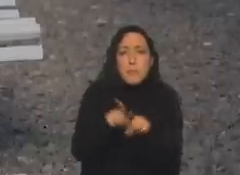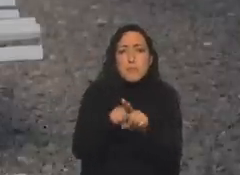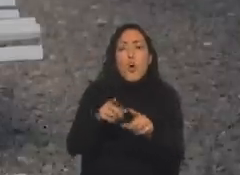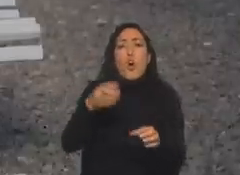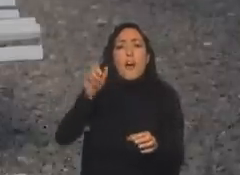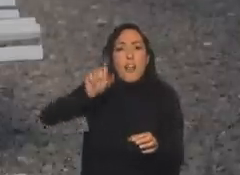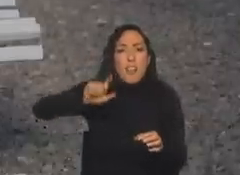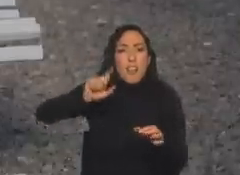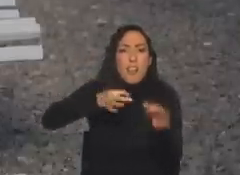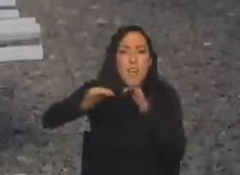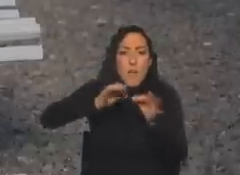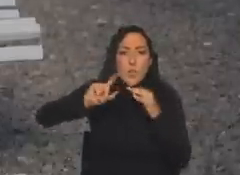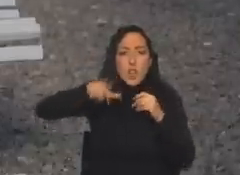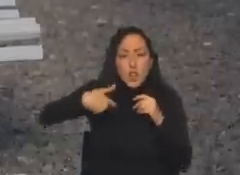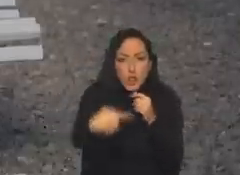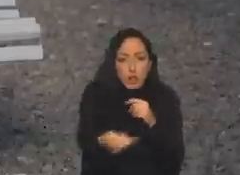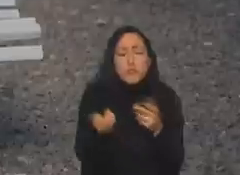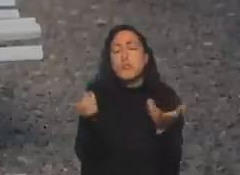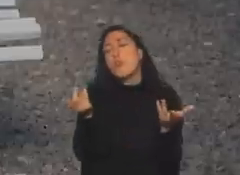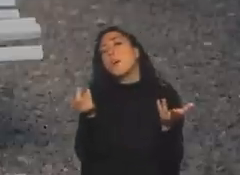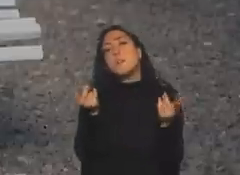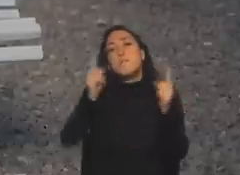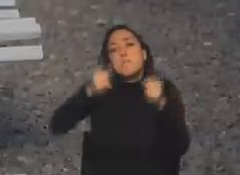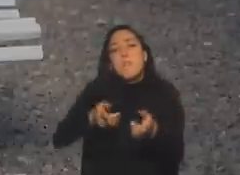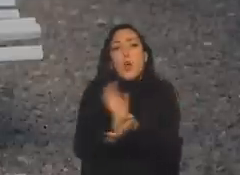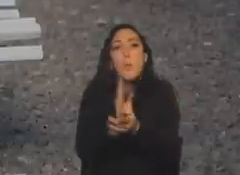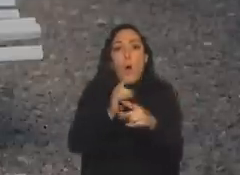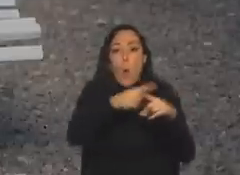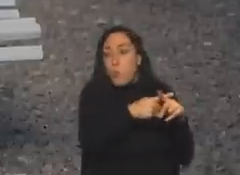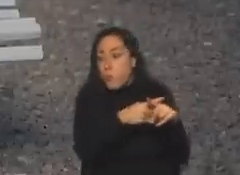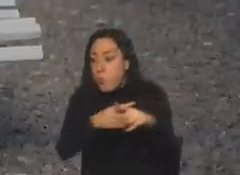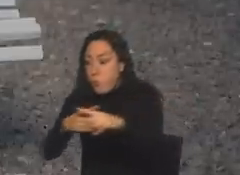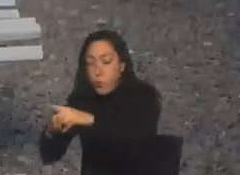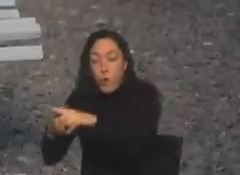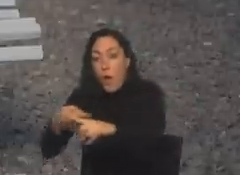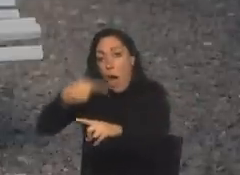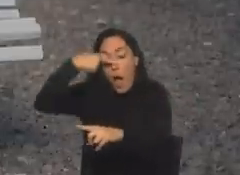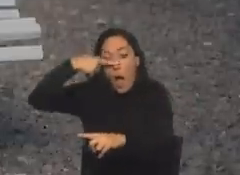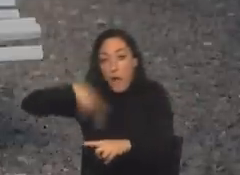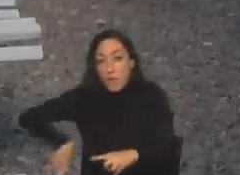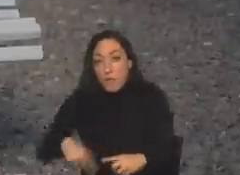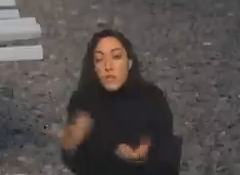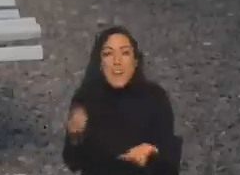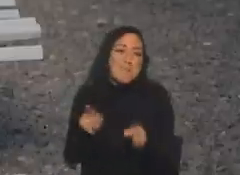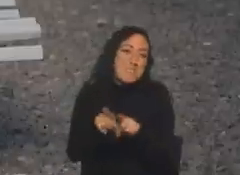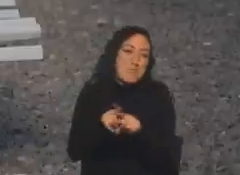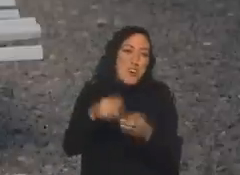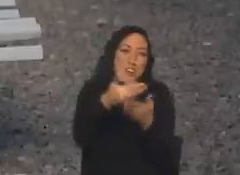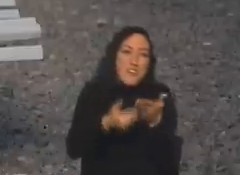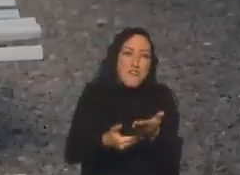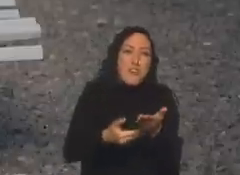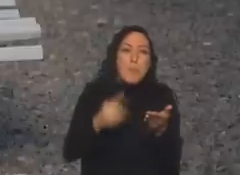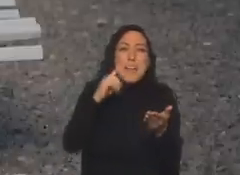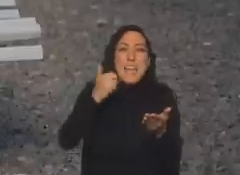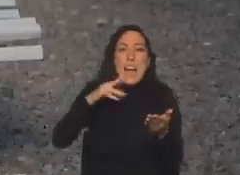débitos, también hacen que esa cuenta, cuando uno la hace, es un informe que hizo IARAF,